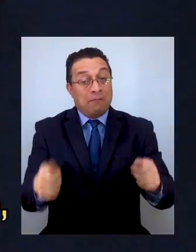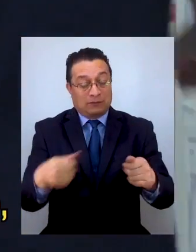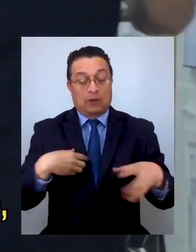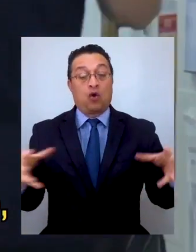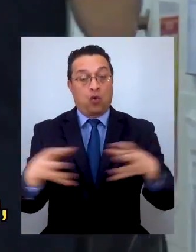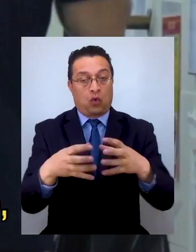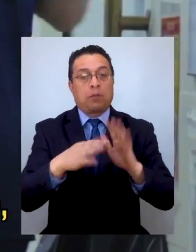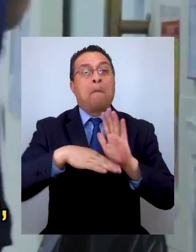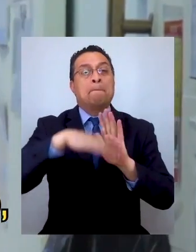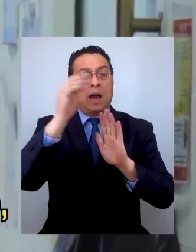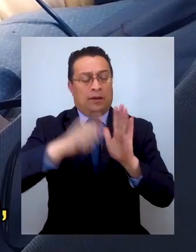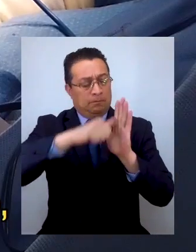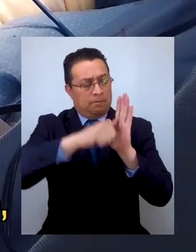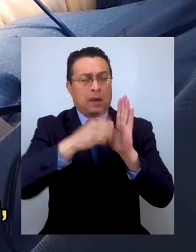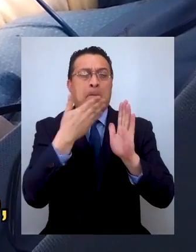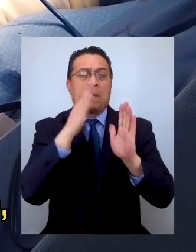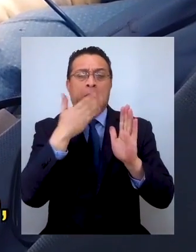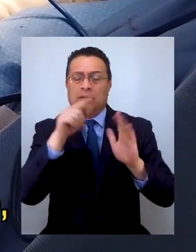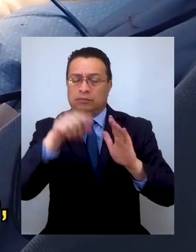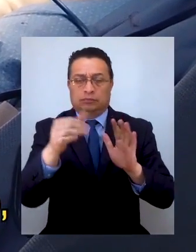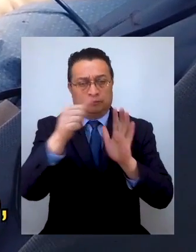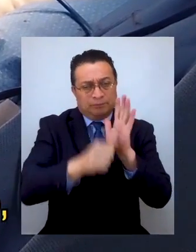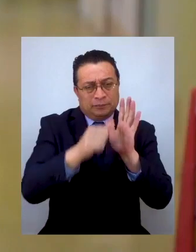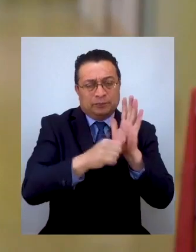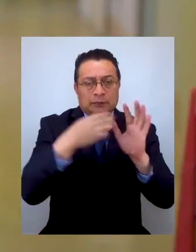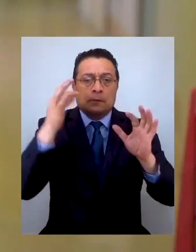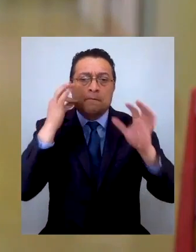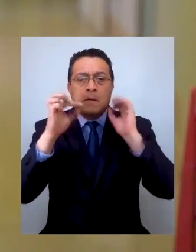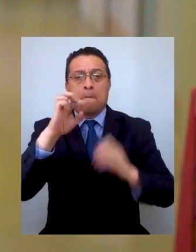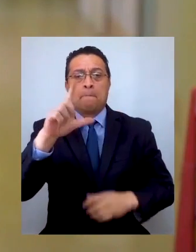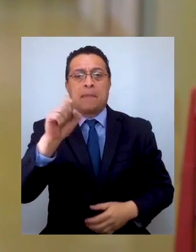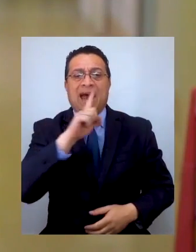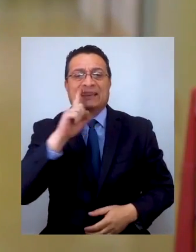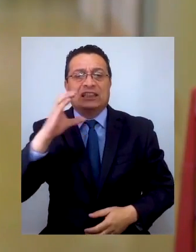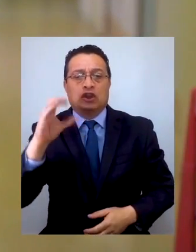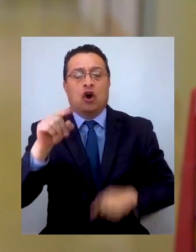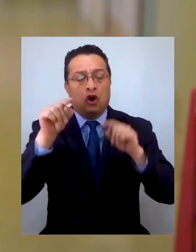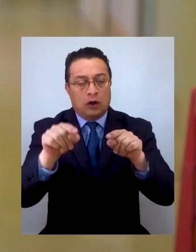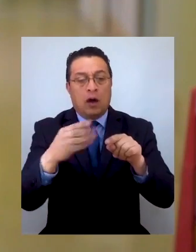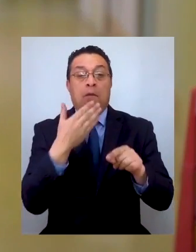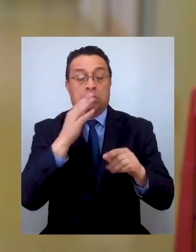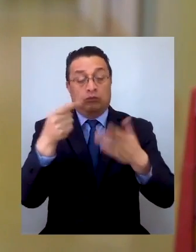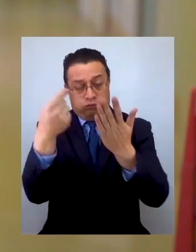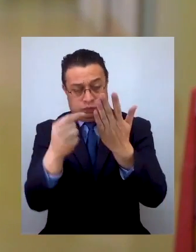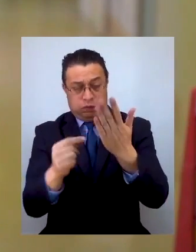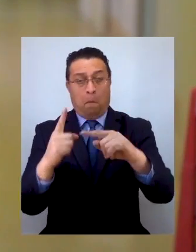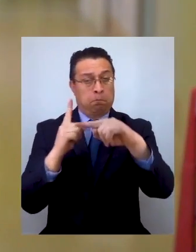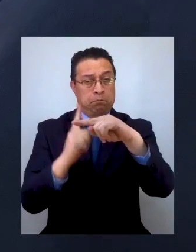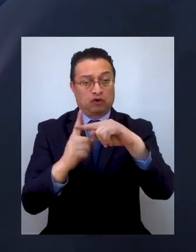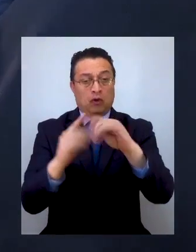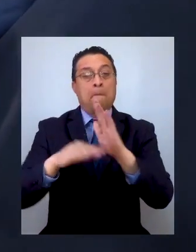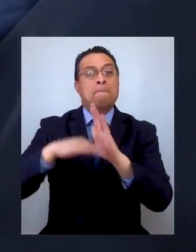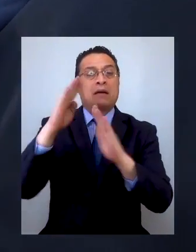además somos el grupo que tiene más cirujanos plásticos en el servicio público y la microcirugía hemos logrado resultados tan